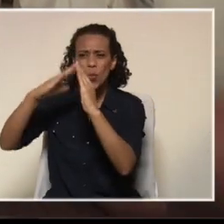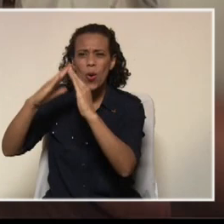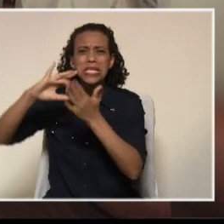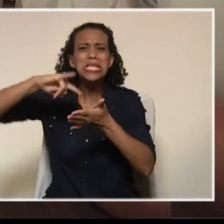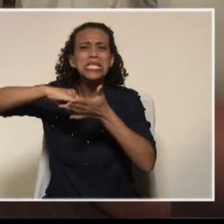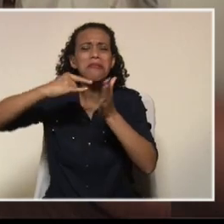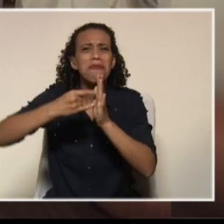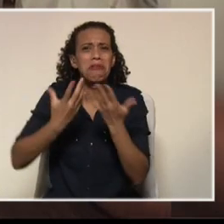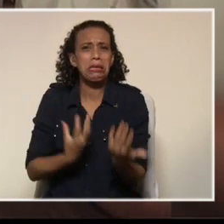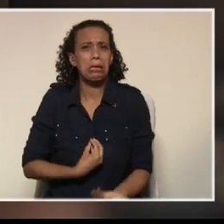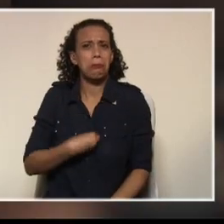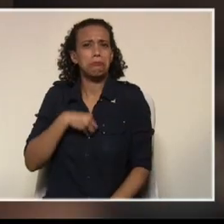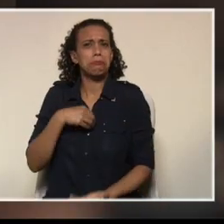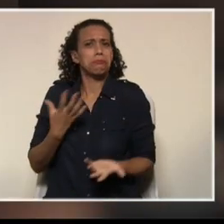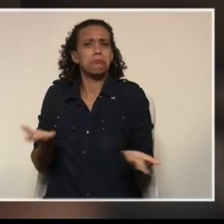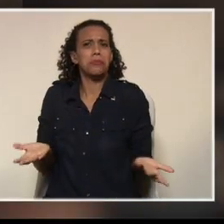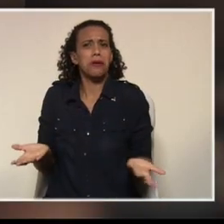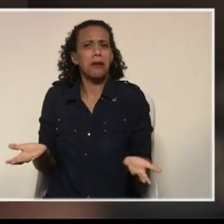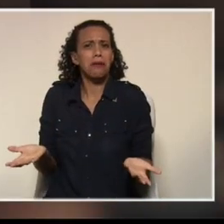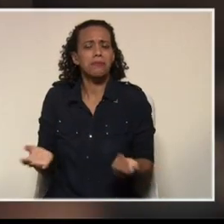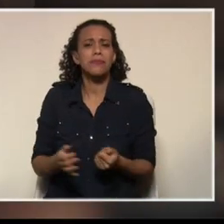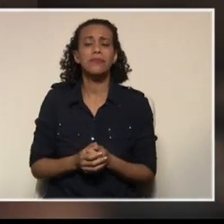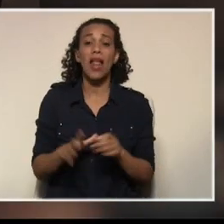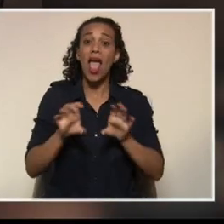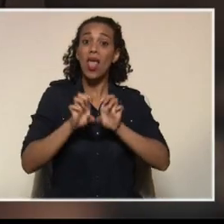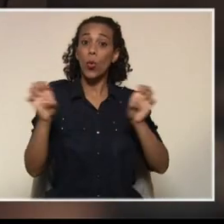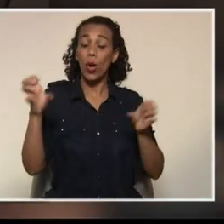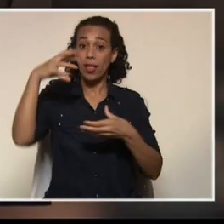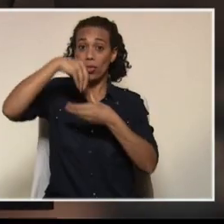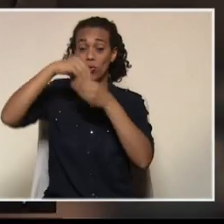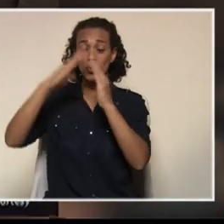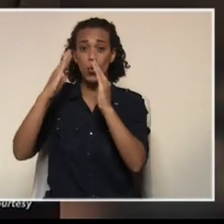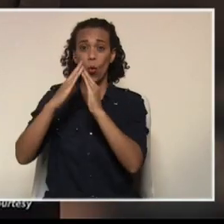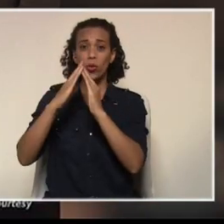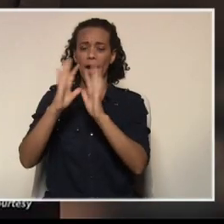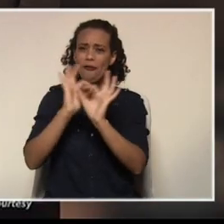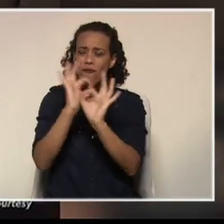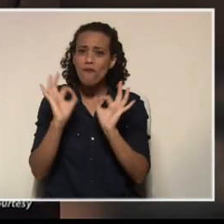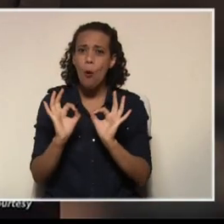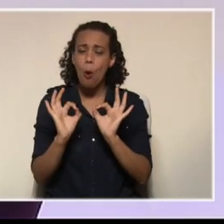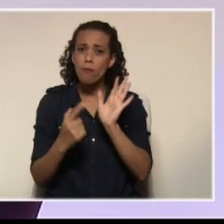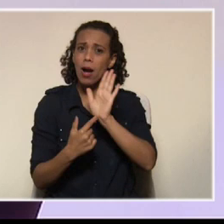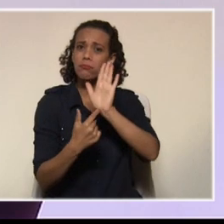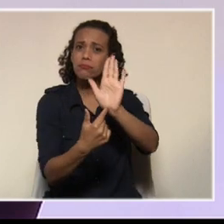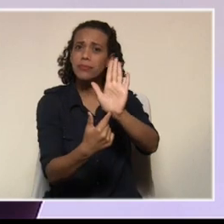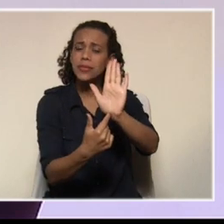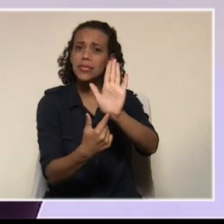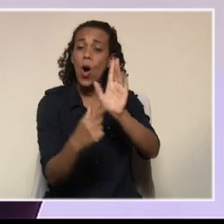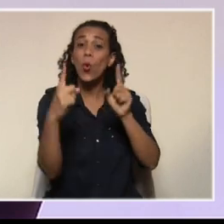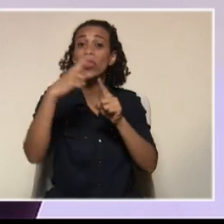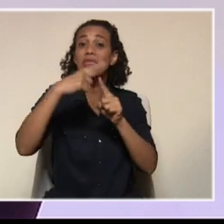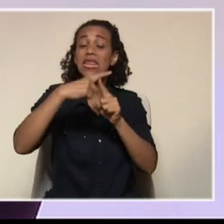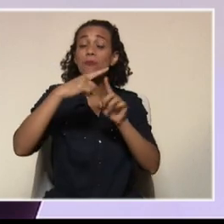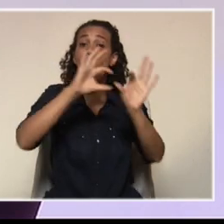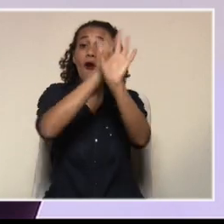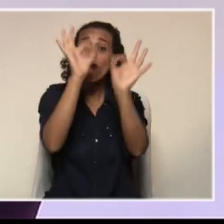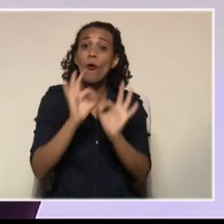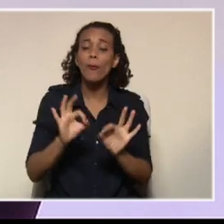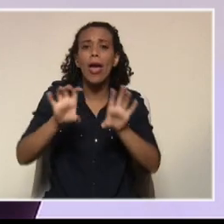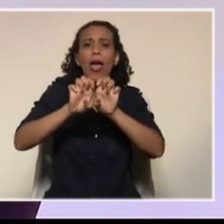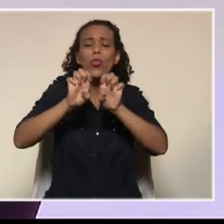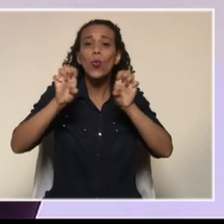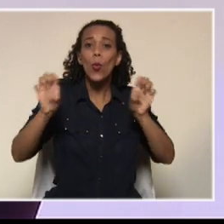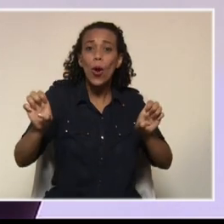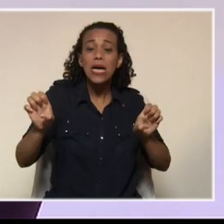la educación a distancia. La educación a distancia no es más que otra cosa o está referido a un tipo o a un modo de